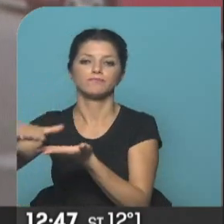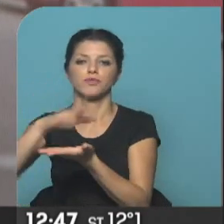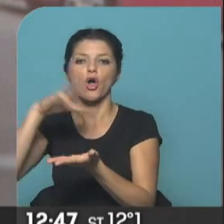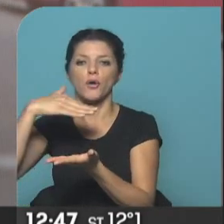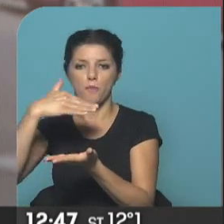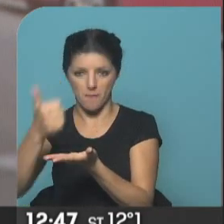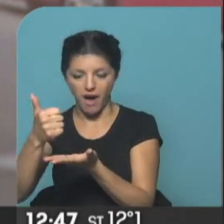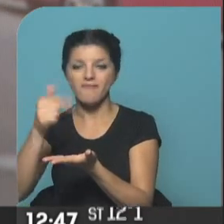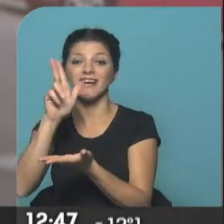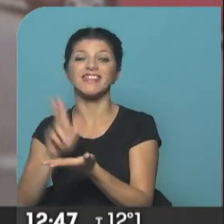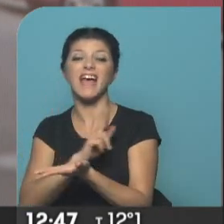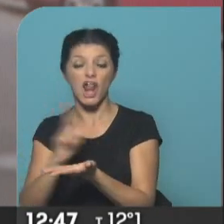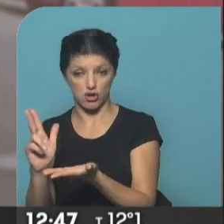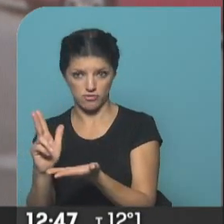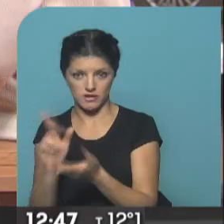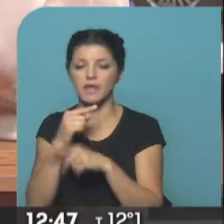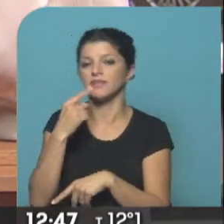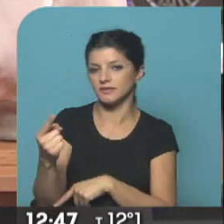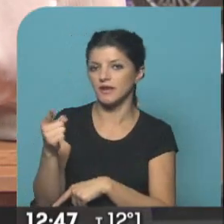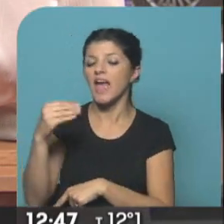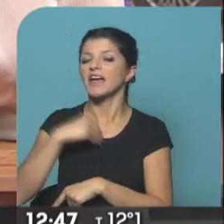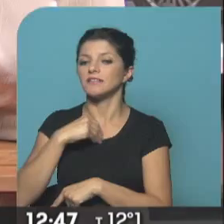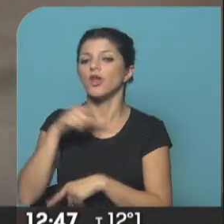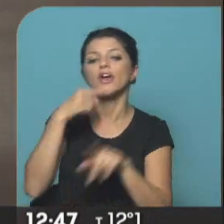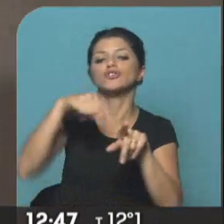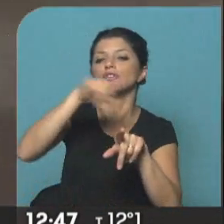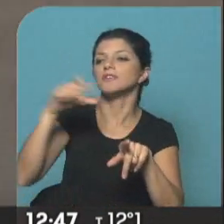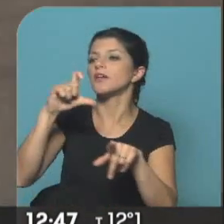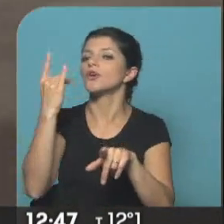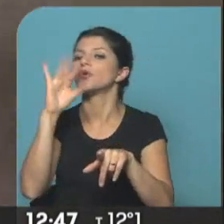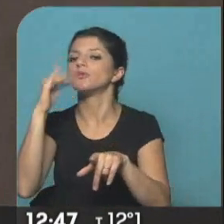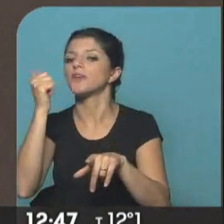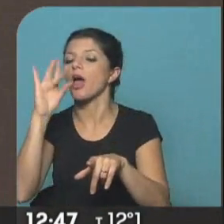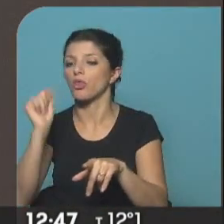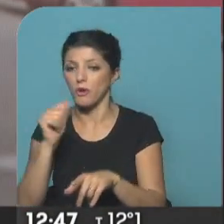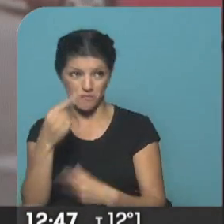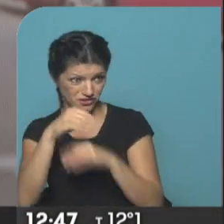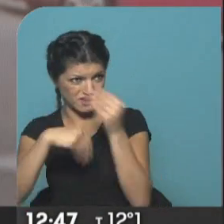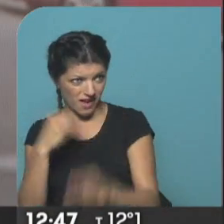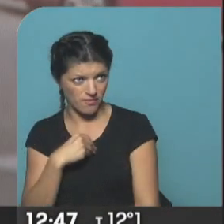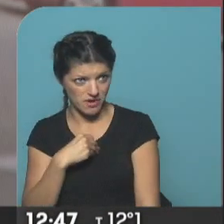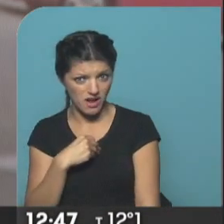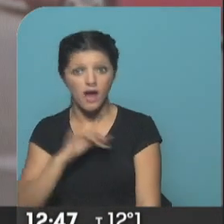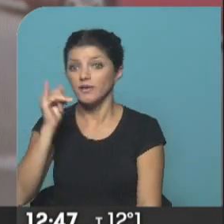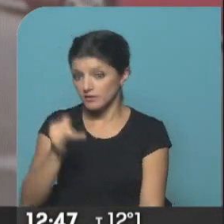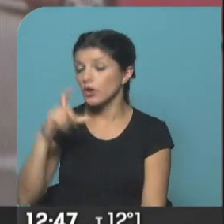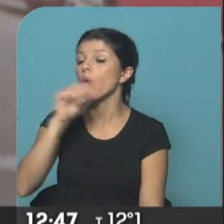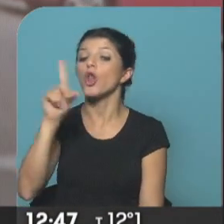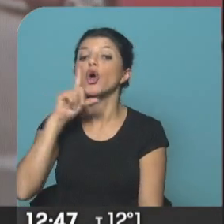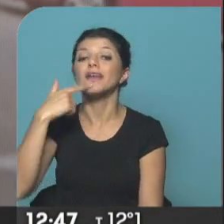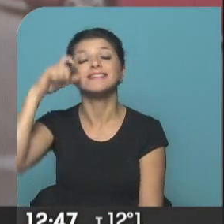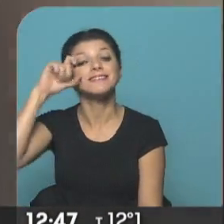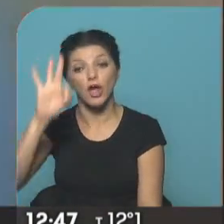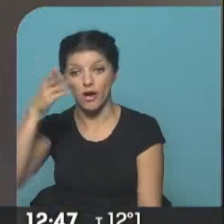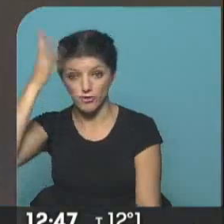lucha contra los cristianos, a los que llaman cruzados. Por eso lo de la Sagrada Familia. Exactamente, o el Coliseo de Roma, que es otro de los